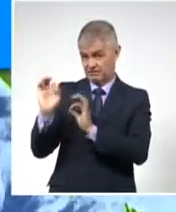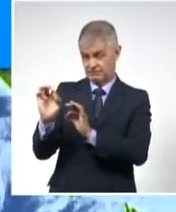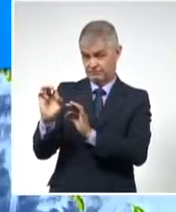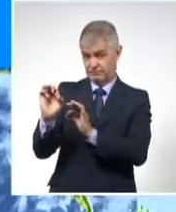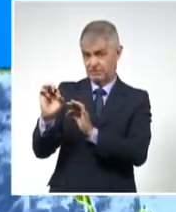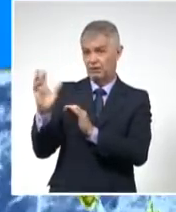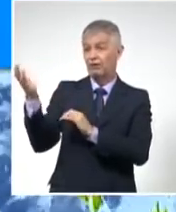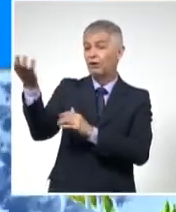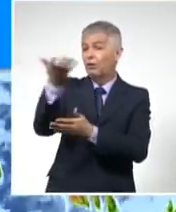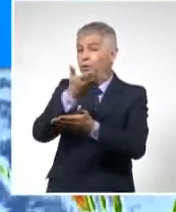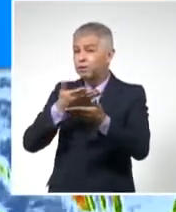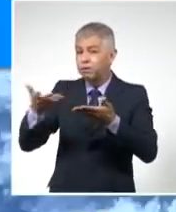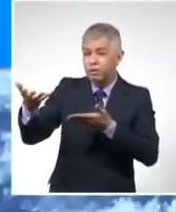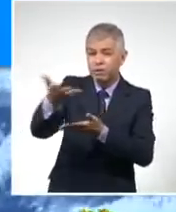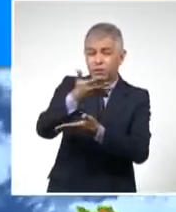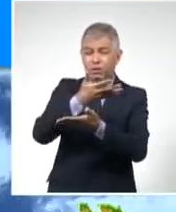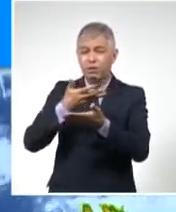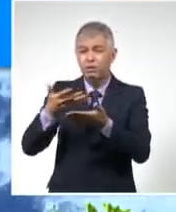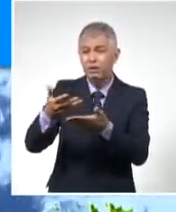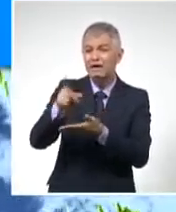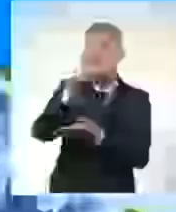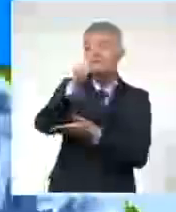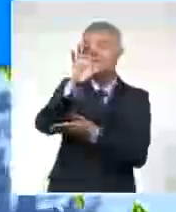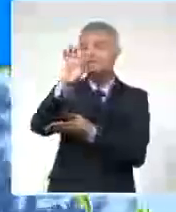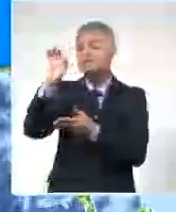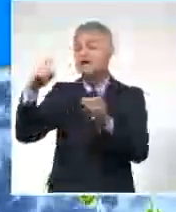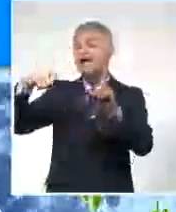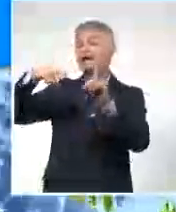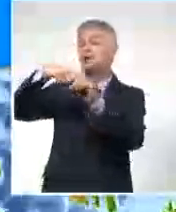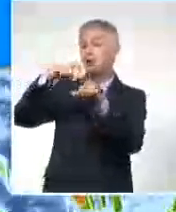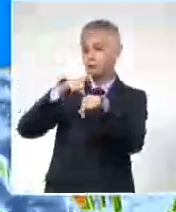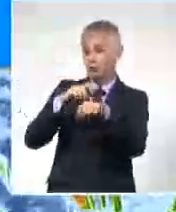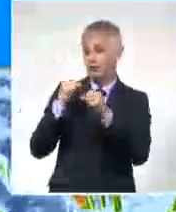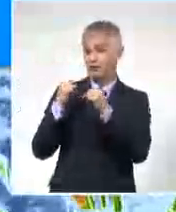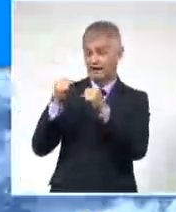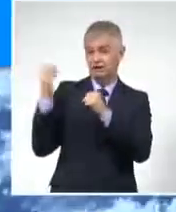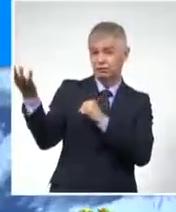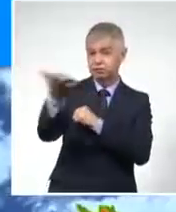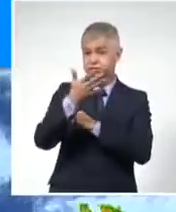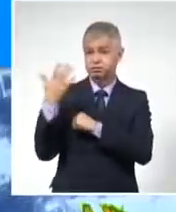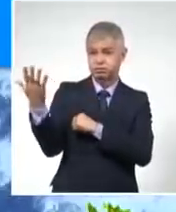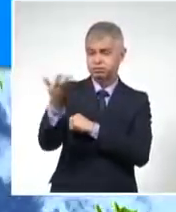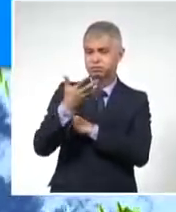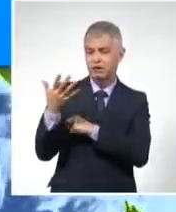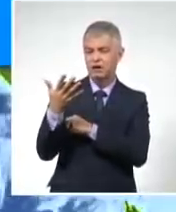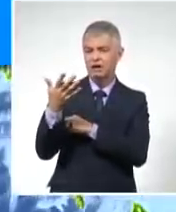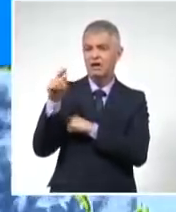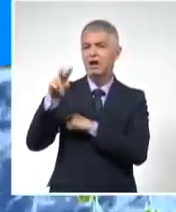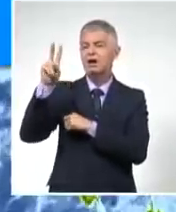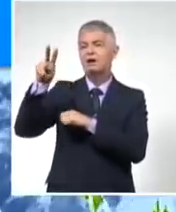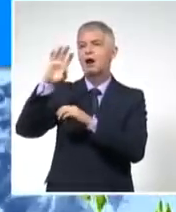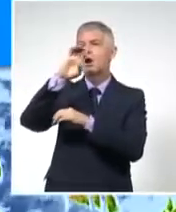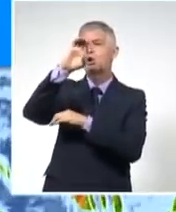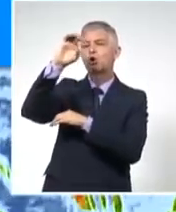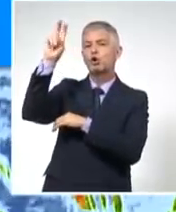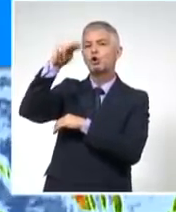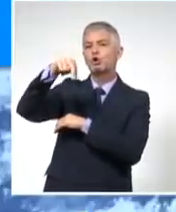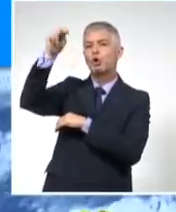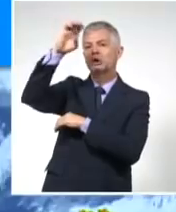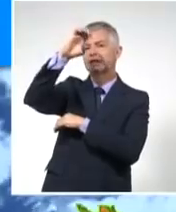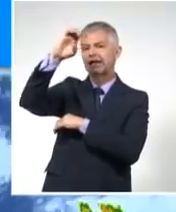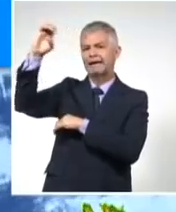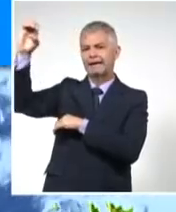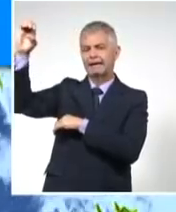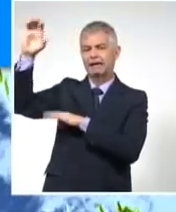vientos máximos sostenidos de 100 kilómetros por hora y se mueve hacia el norte-noroeste a 28 kilómetros por